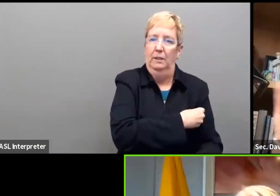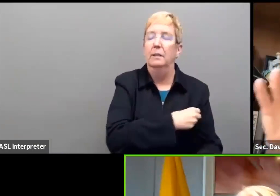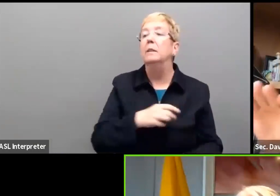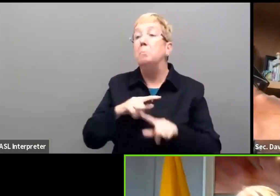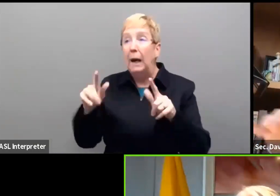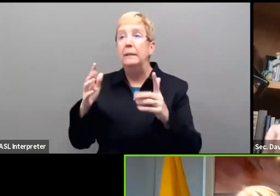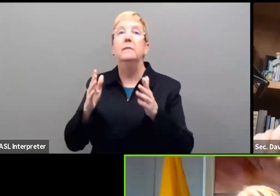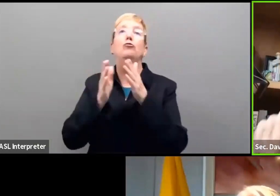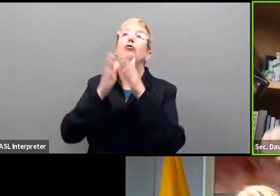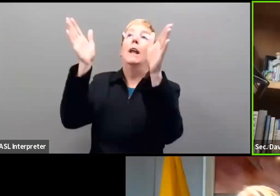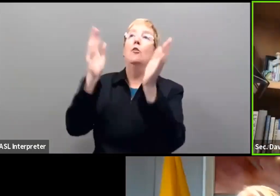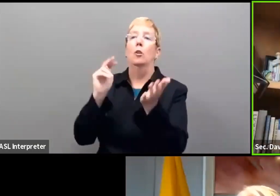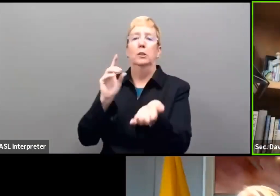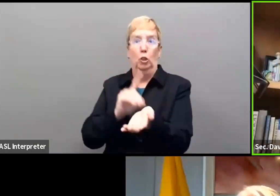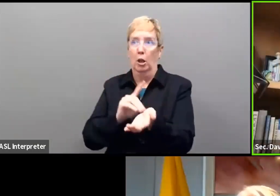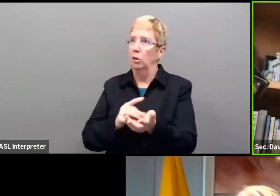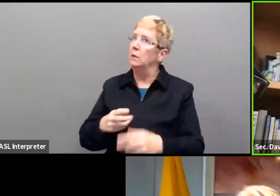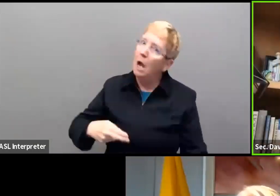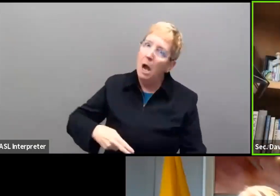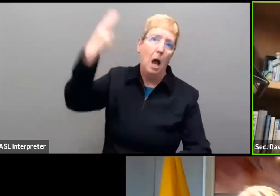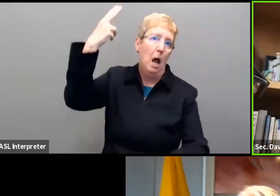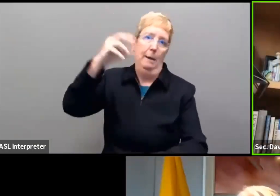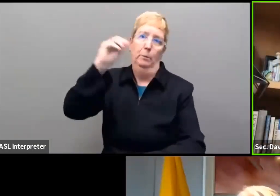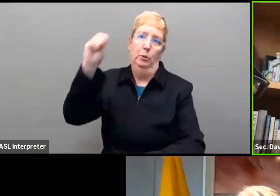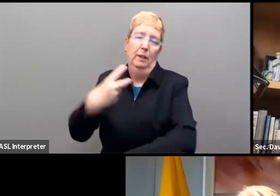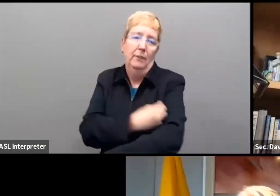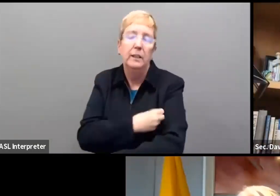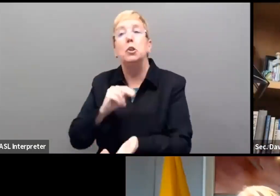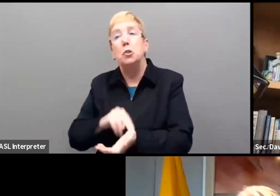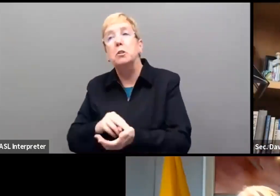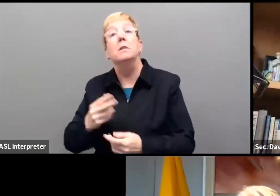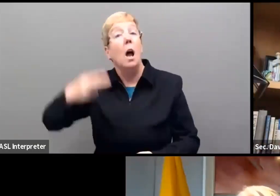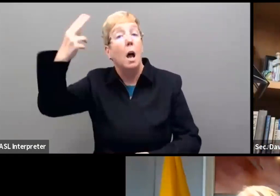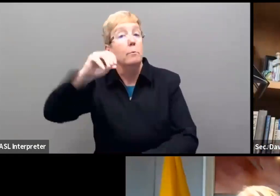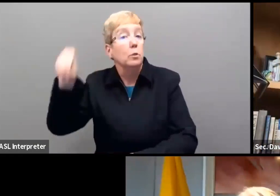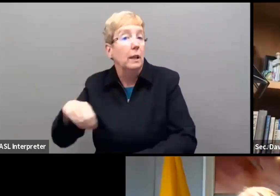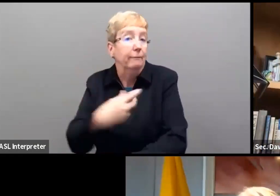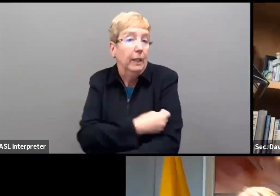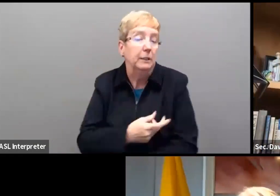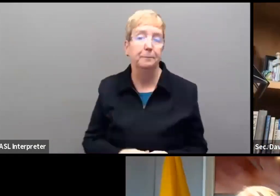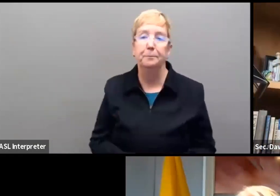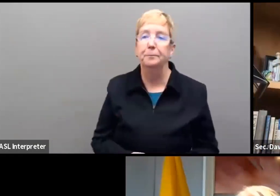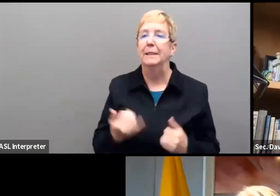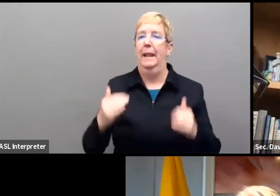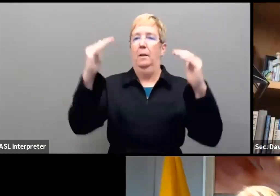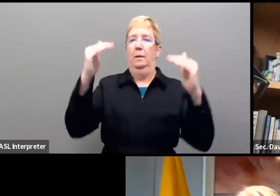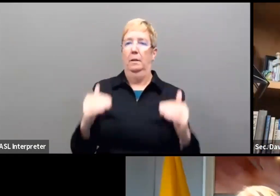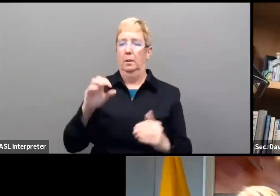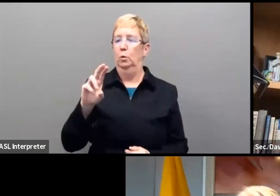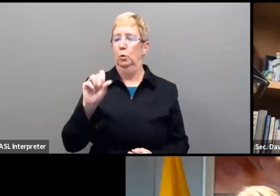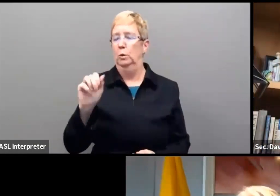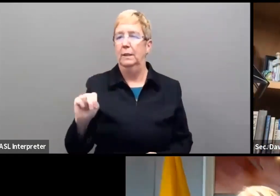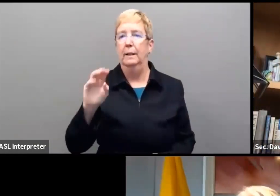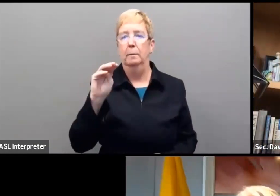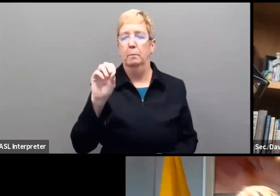el riesgo de que se contagien de COVID y vamos a salvarlos a ellos y quizás las vidas de sus familias también